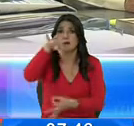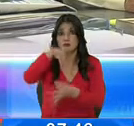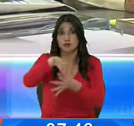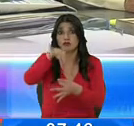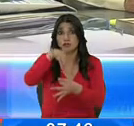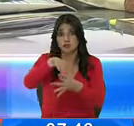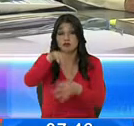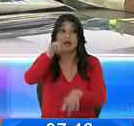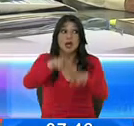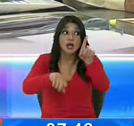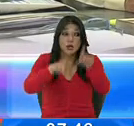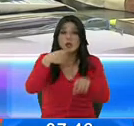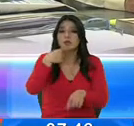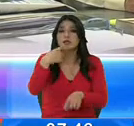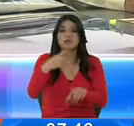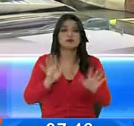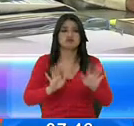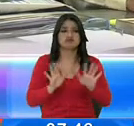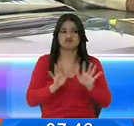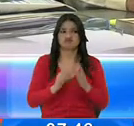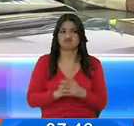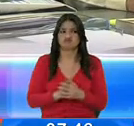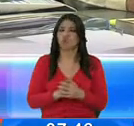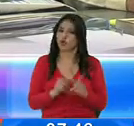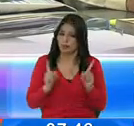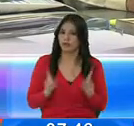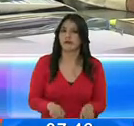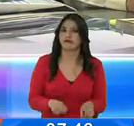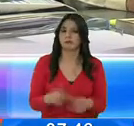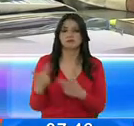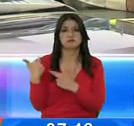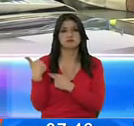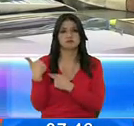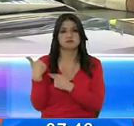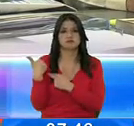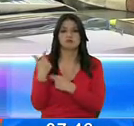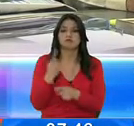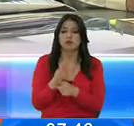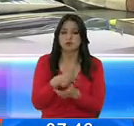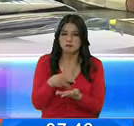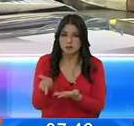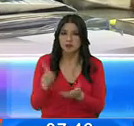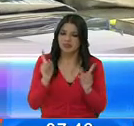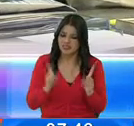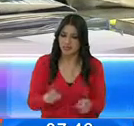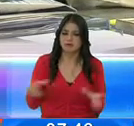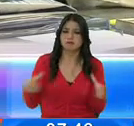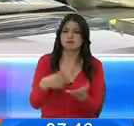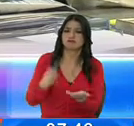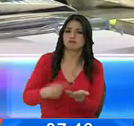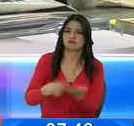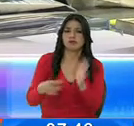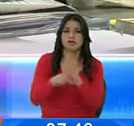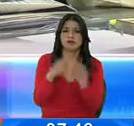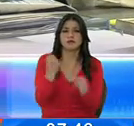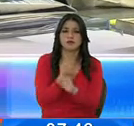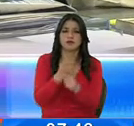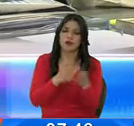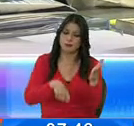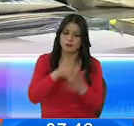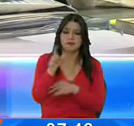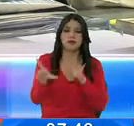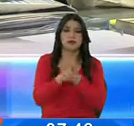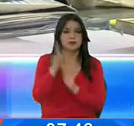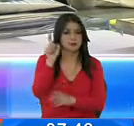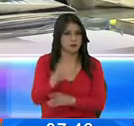excusa para no hacer las cosas no señor hay que hacerlas con responsables para eso nos pagan y tenemos que debatir el código trabajo y tenemos que aprobar las leyes